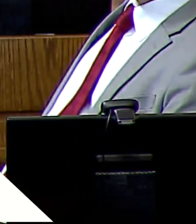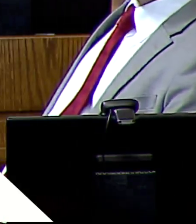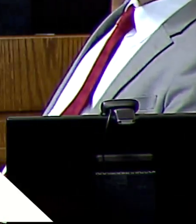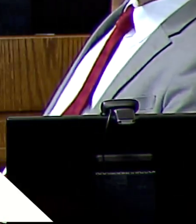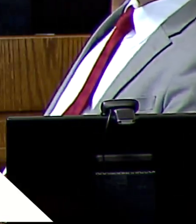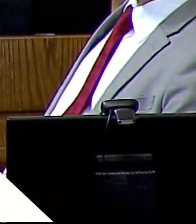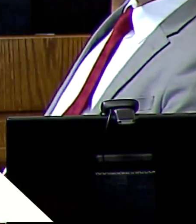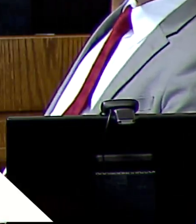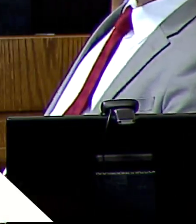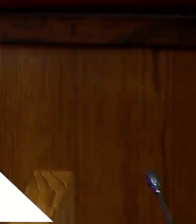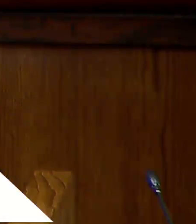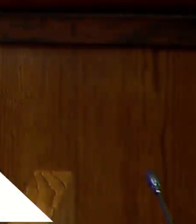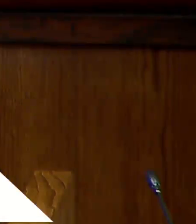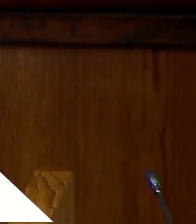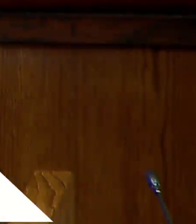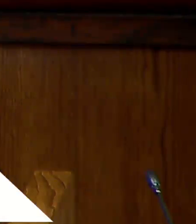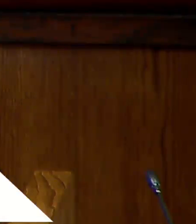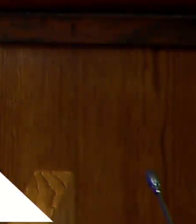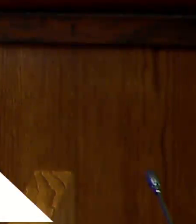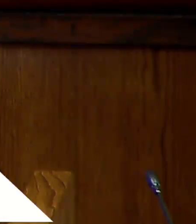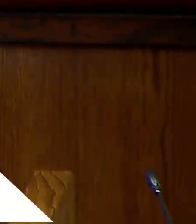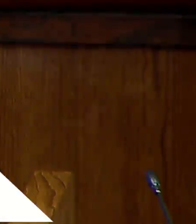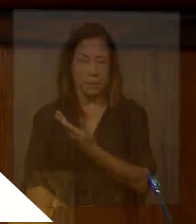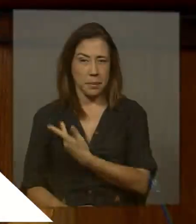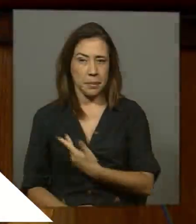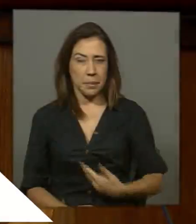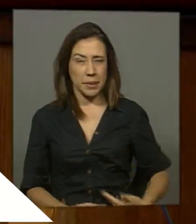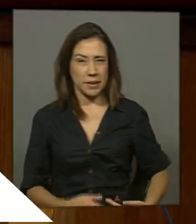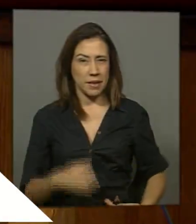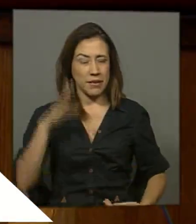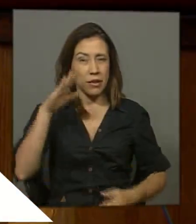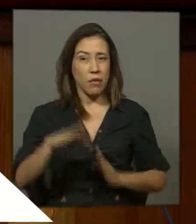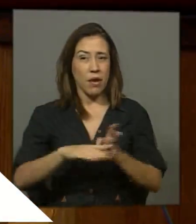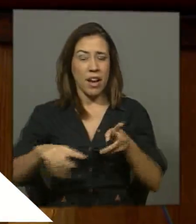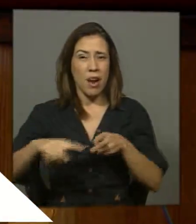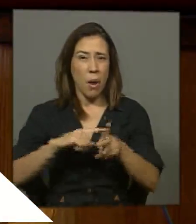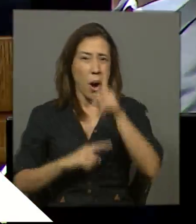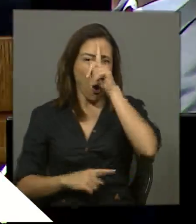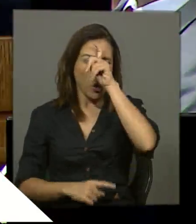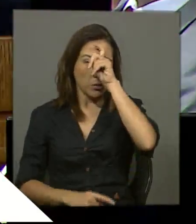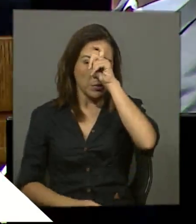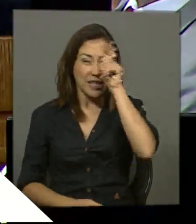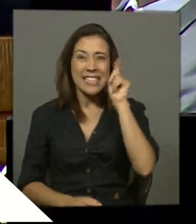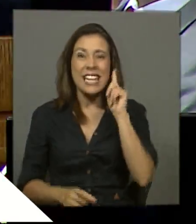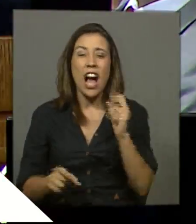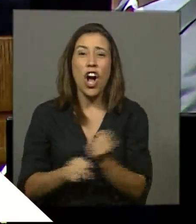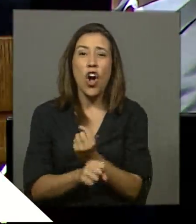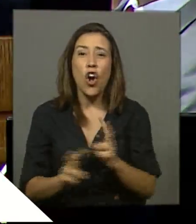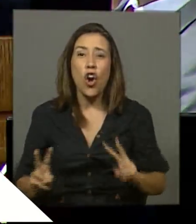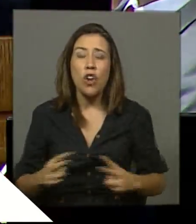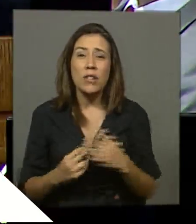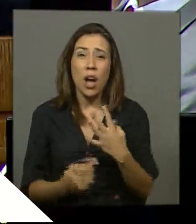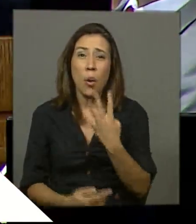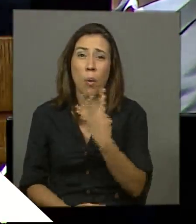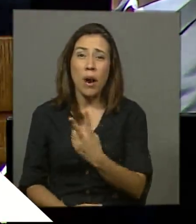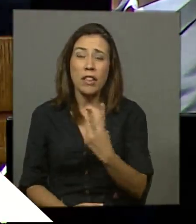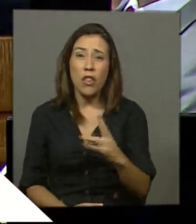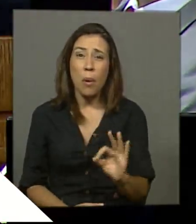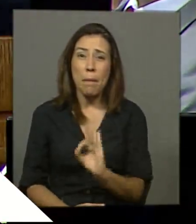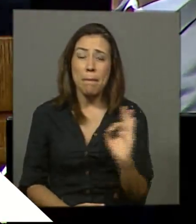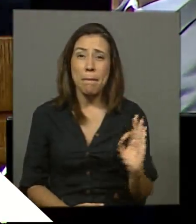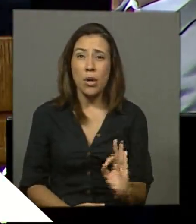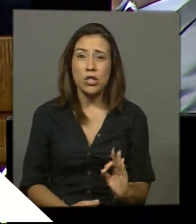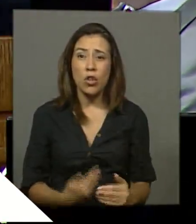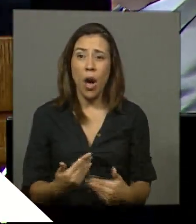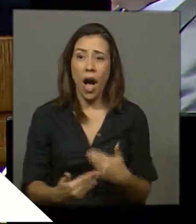ministro usted dice que la presidenta bachelet fue a inaugurar un hospital ministro está en construcción lleva el 42 por de